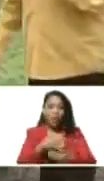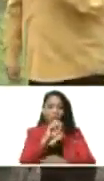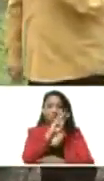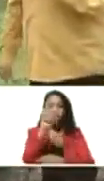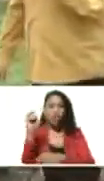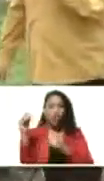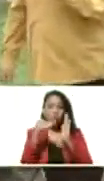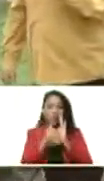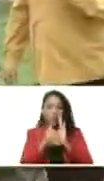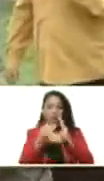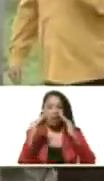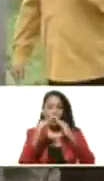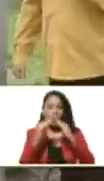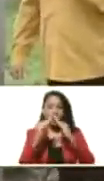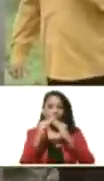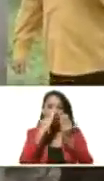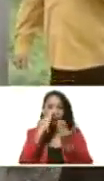¡4.200.000, pues!